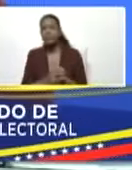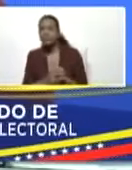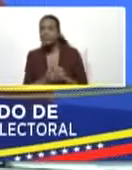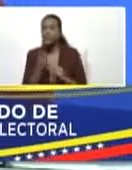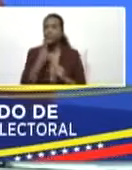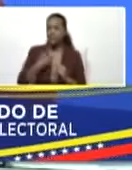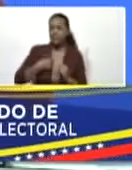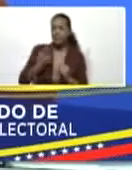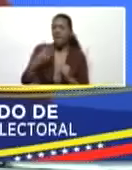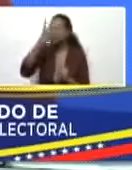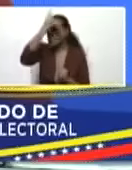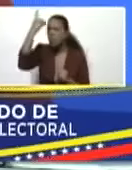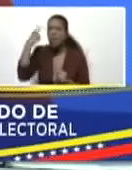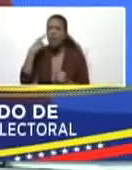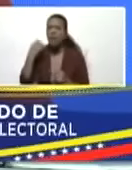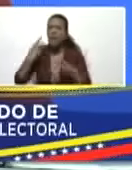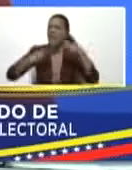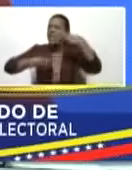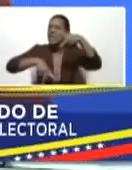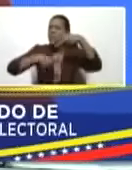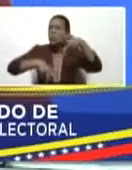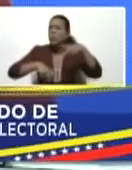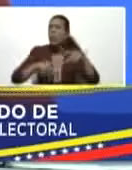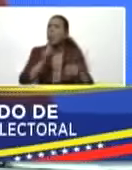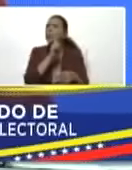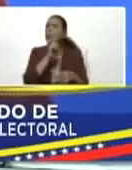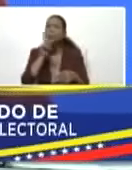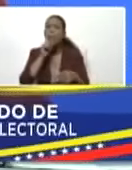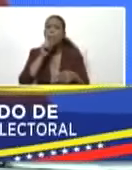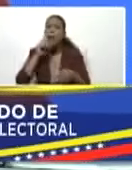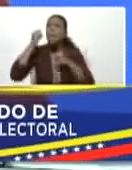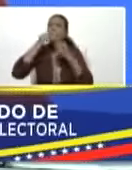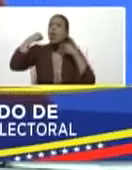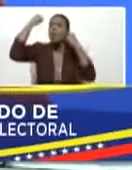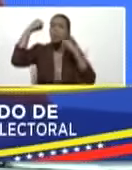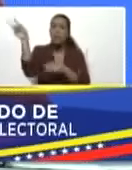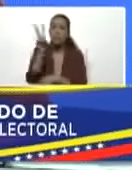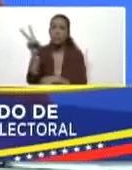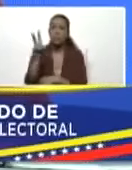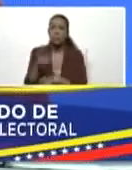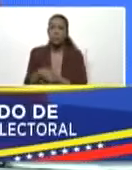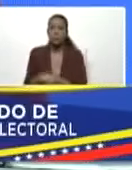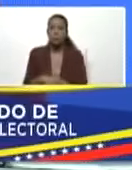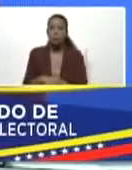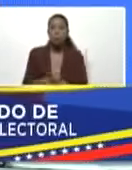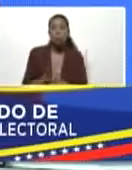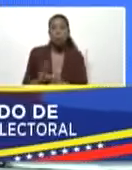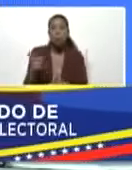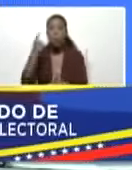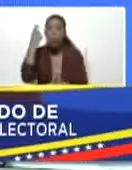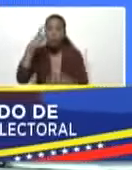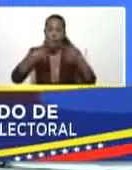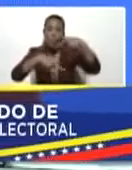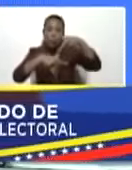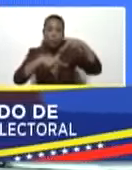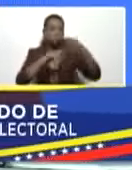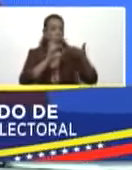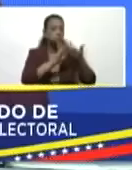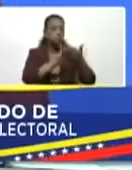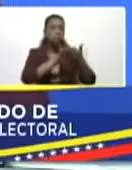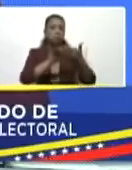Alguien me dijo, Diosdado, busca en TikTok protestas en Venezuela. Busca en TikTok protestas en